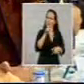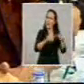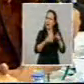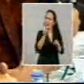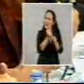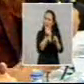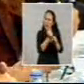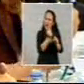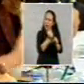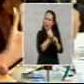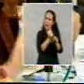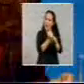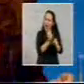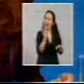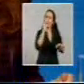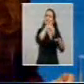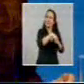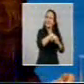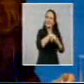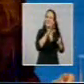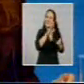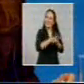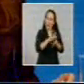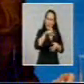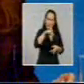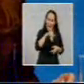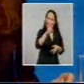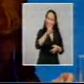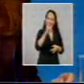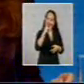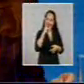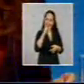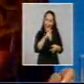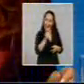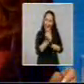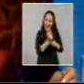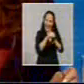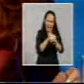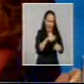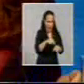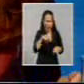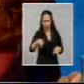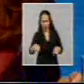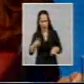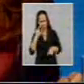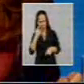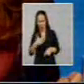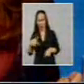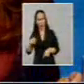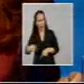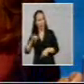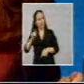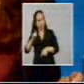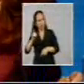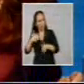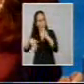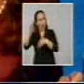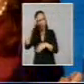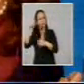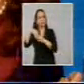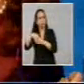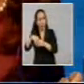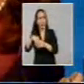trabajadores en el Producto Bruto Interno como la que hemos logrado en nuestro gobierno, y tiene razón, en la última encuesta permanente de